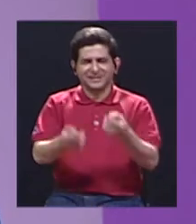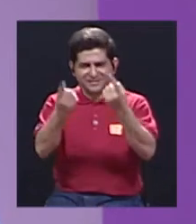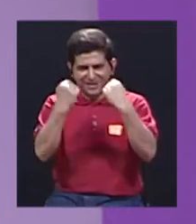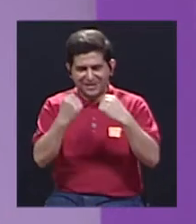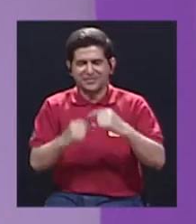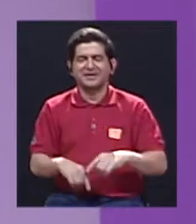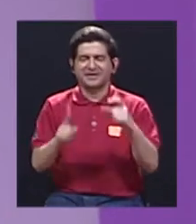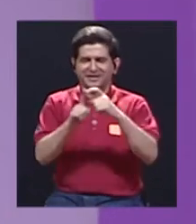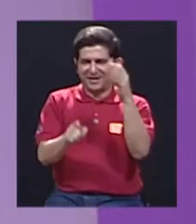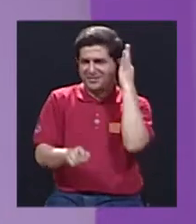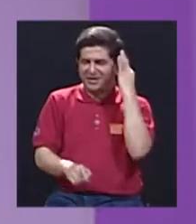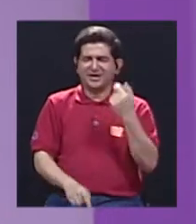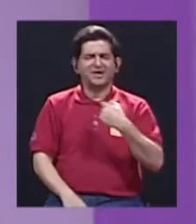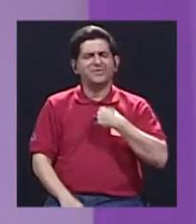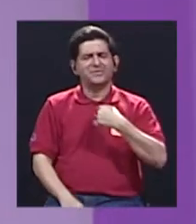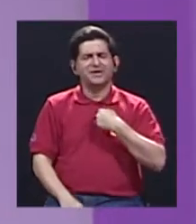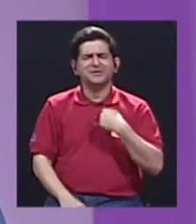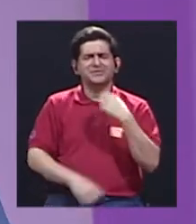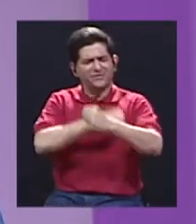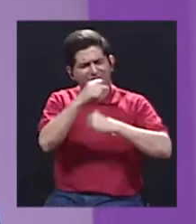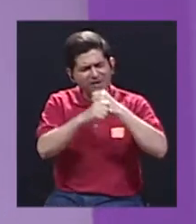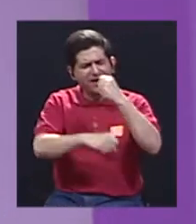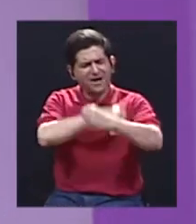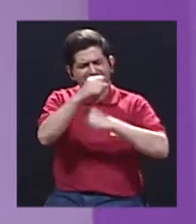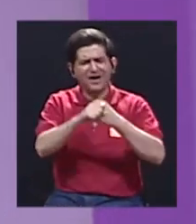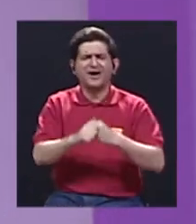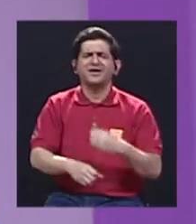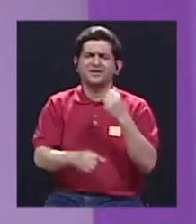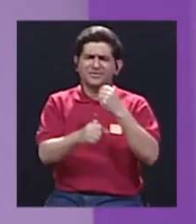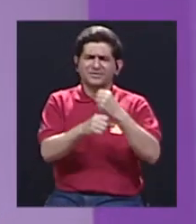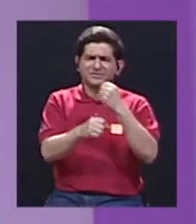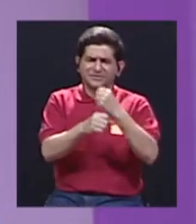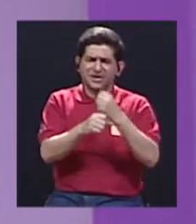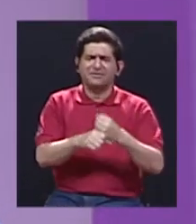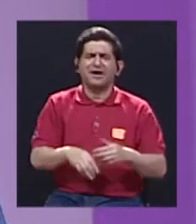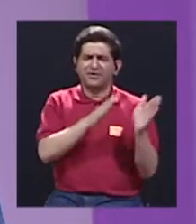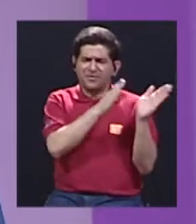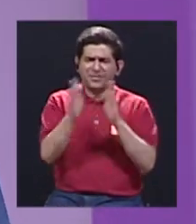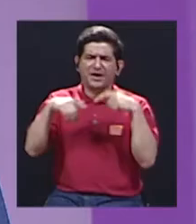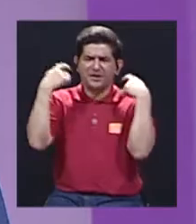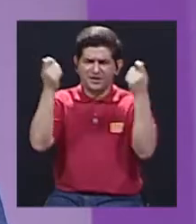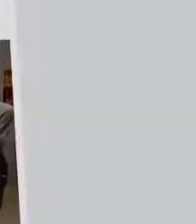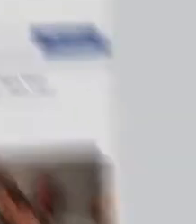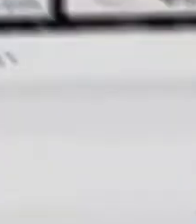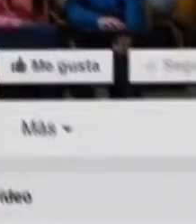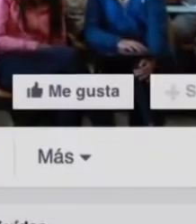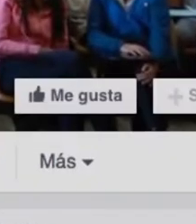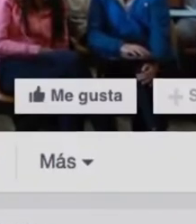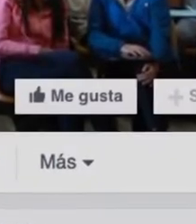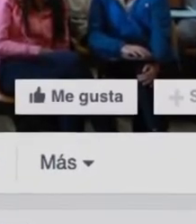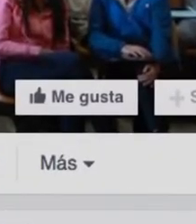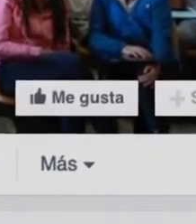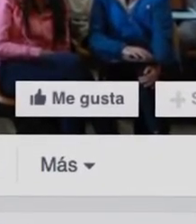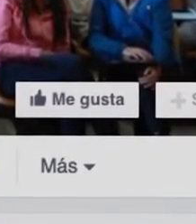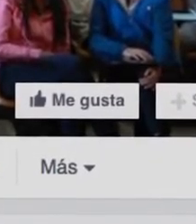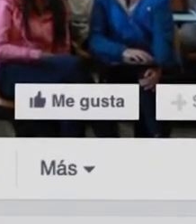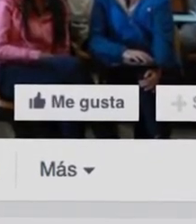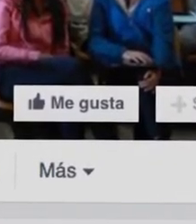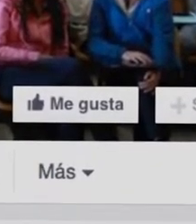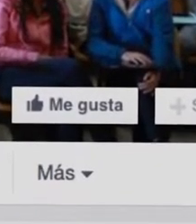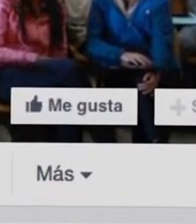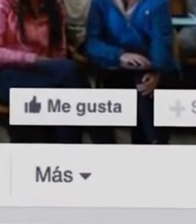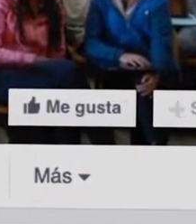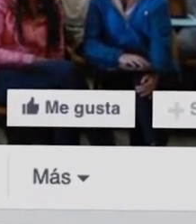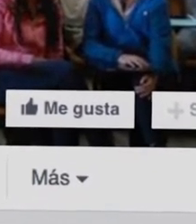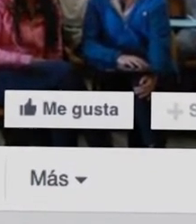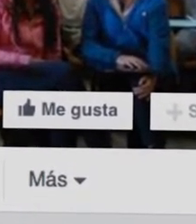yo he estado trabajando hace muchos años con otros compañeros organizando este festival que se llama festival puro cuento comenzamos en el